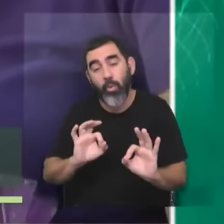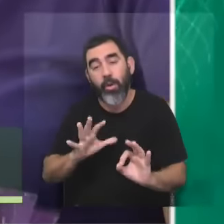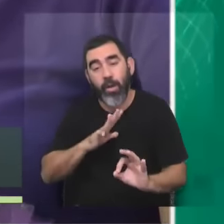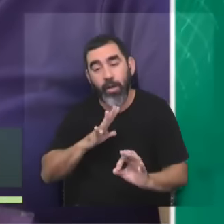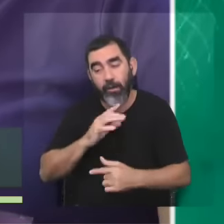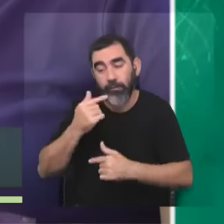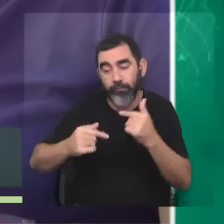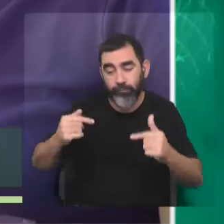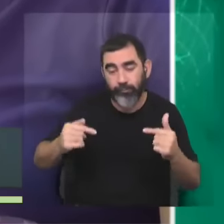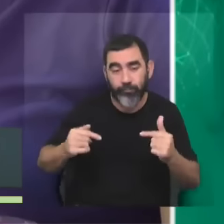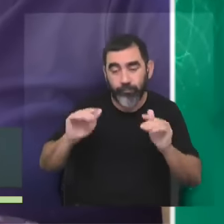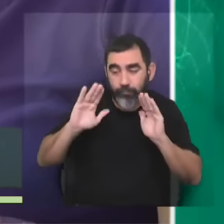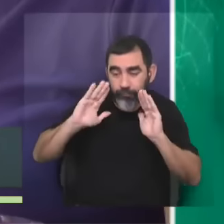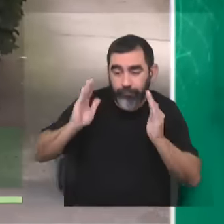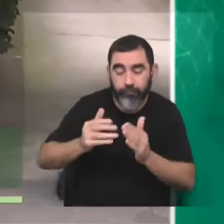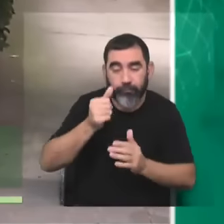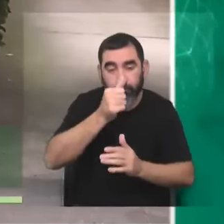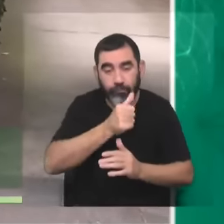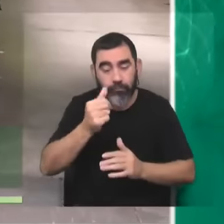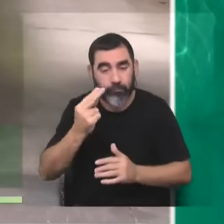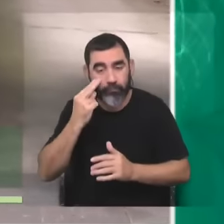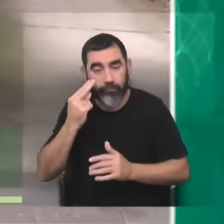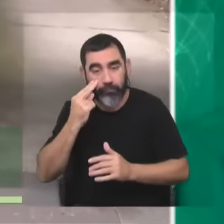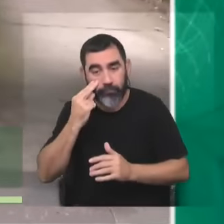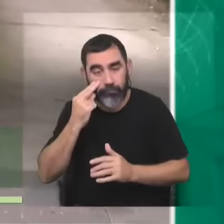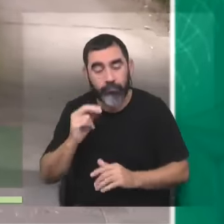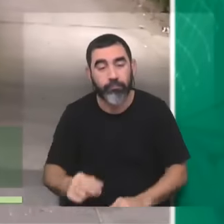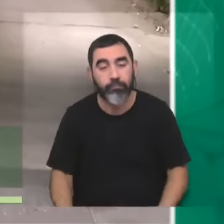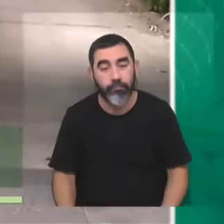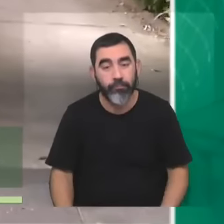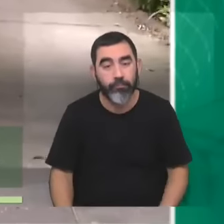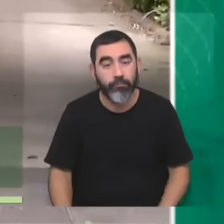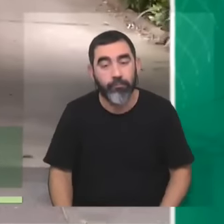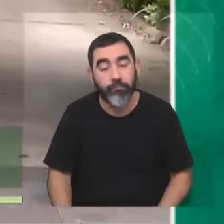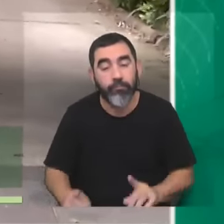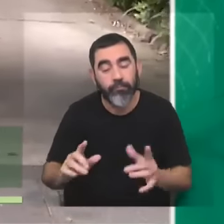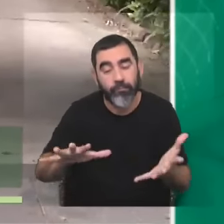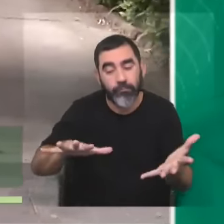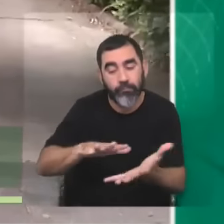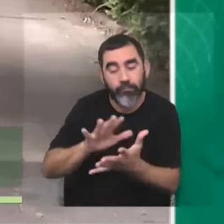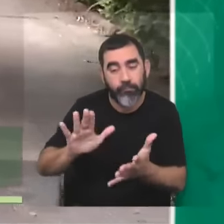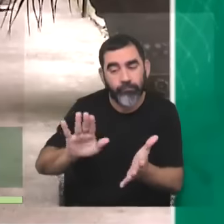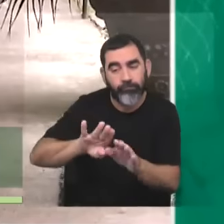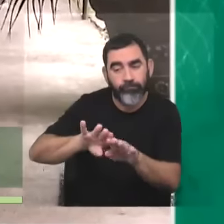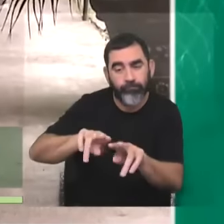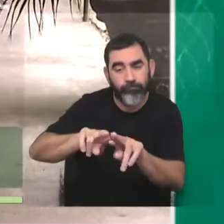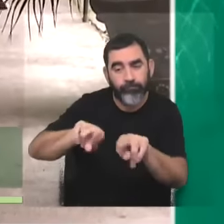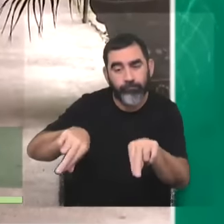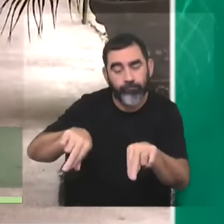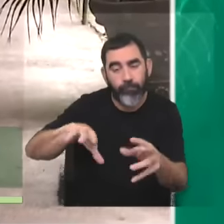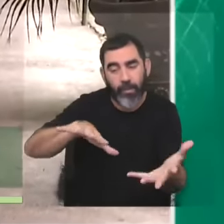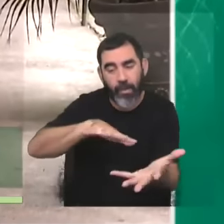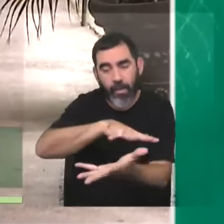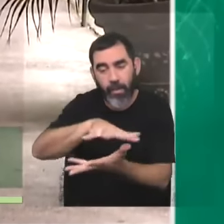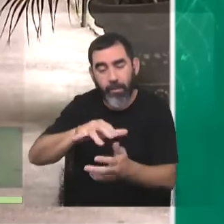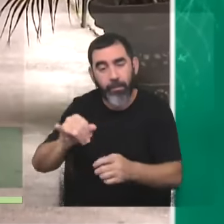recursos para abordarlas y atenderlas en la medida en que se producen y también generar las condiciones para eliminar eh el clima